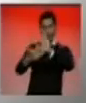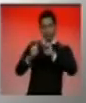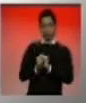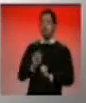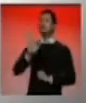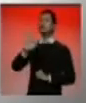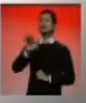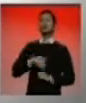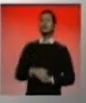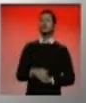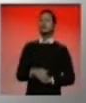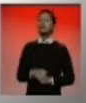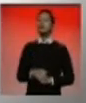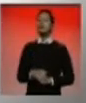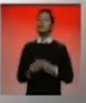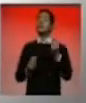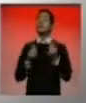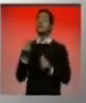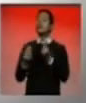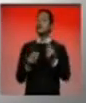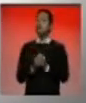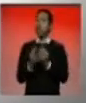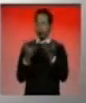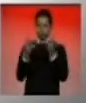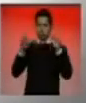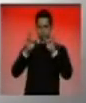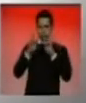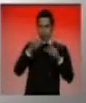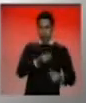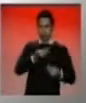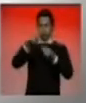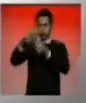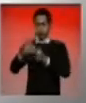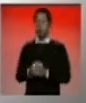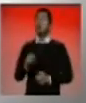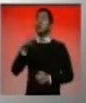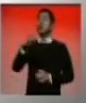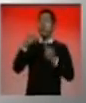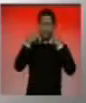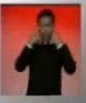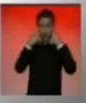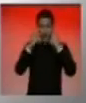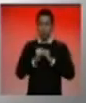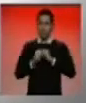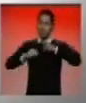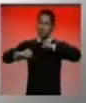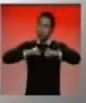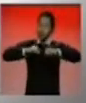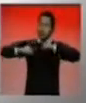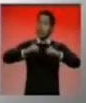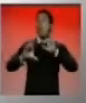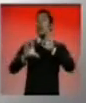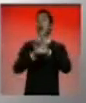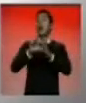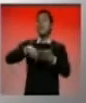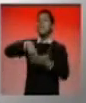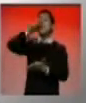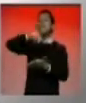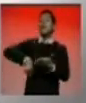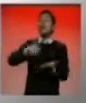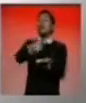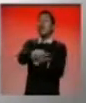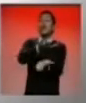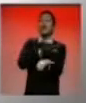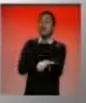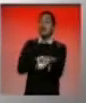su digno intermedio al Honorable Congreso Nacional, a fin de que sirva a disponer el trámite de ley para su aprobación del proyecto de